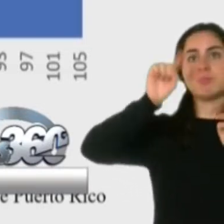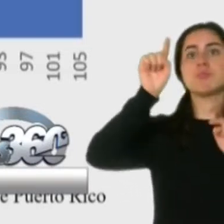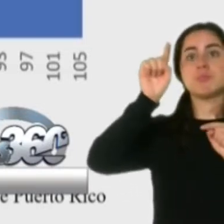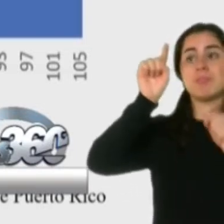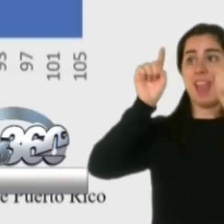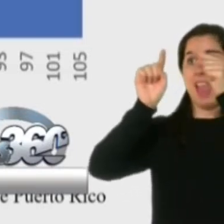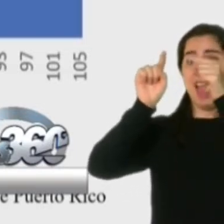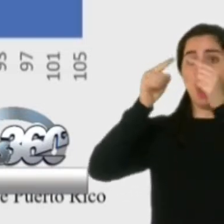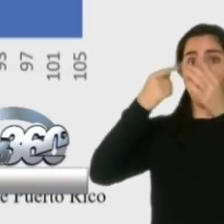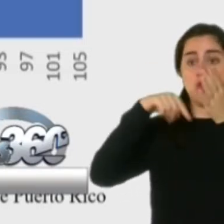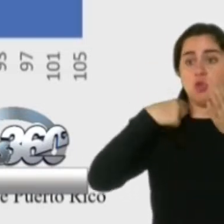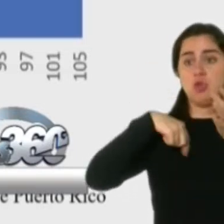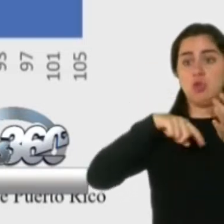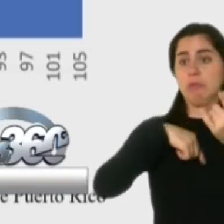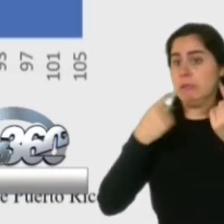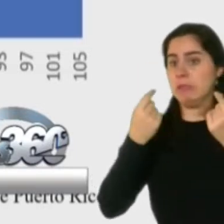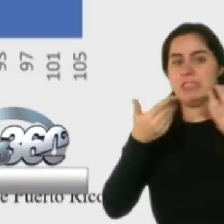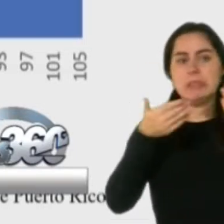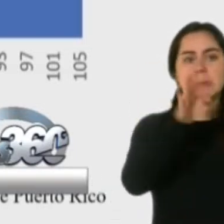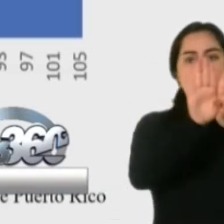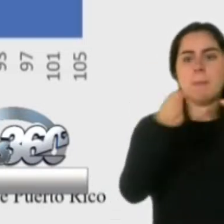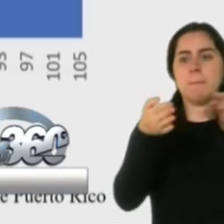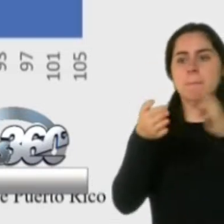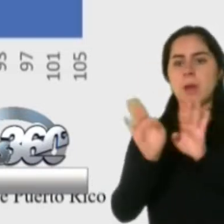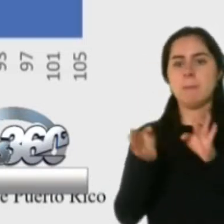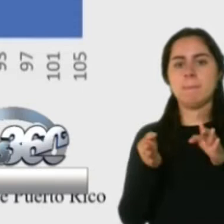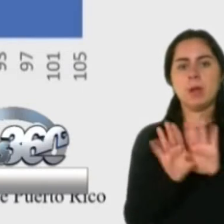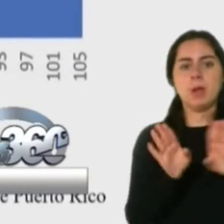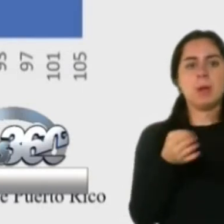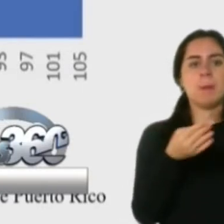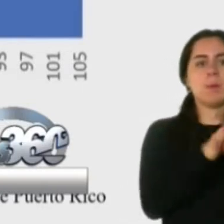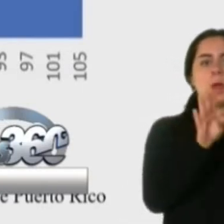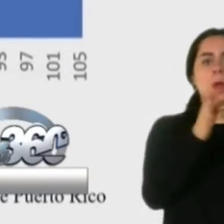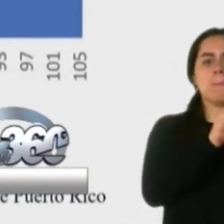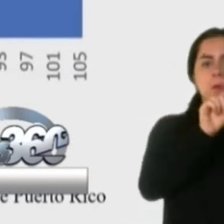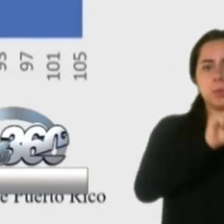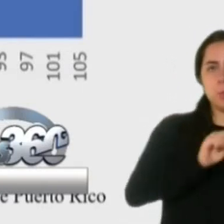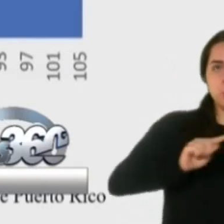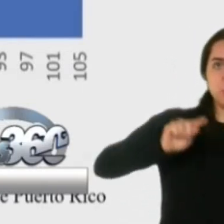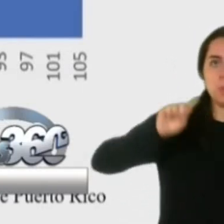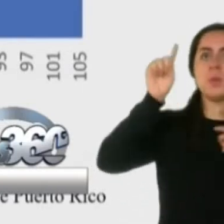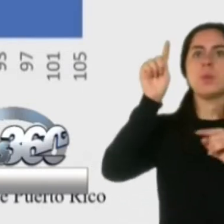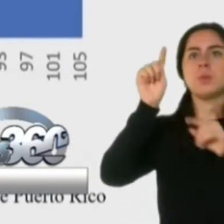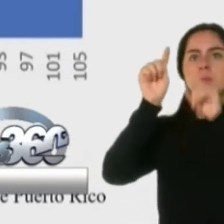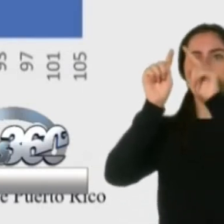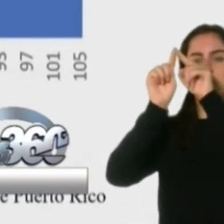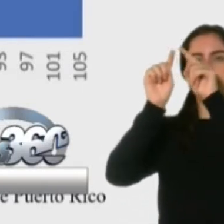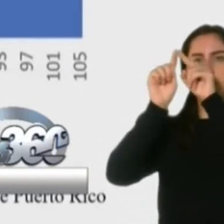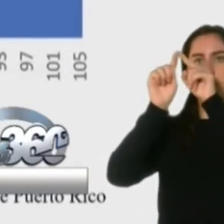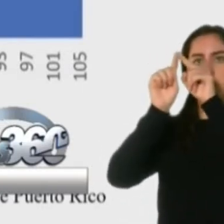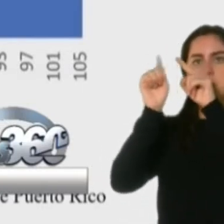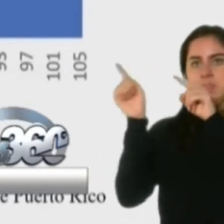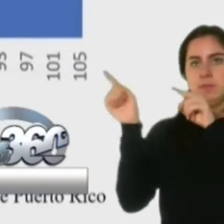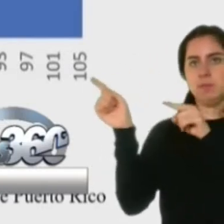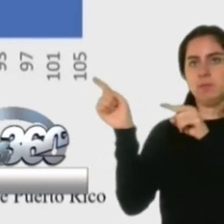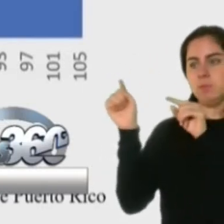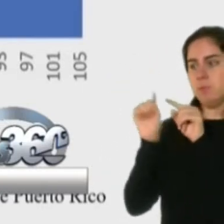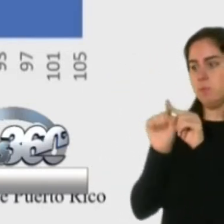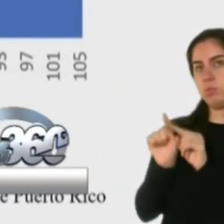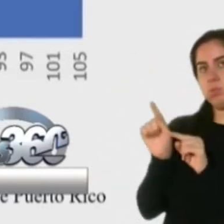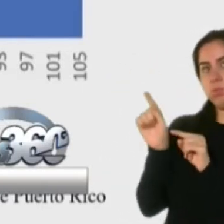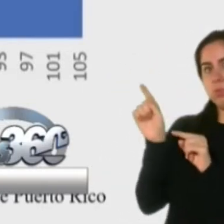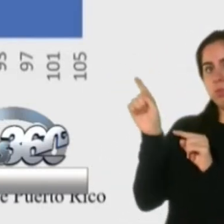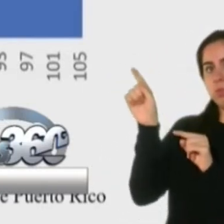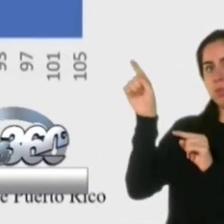debían a los casos previos al cierre. Y después, cuando se hace efecto, es efectiva ese cierre que se inició en el principio, a mediados